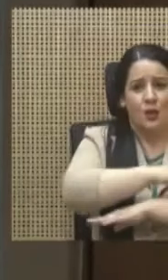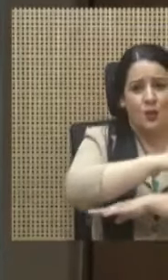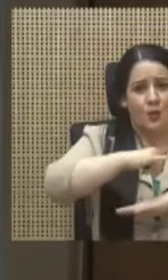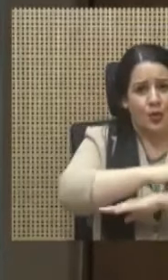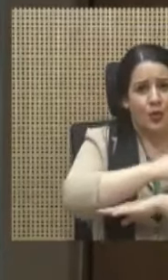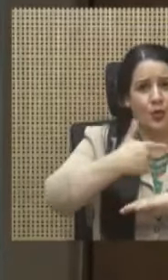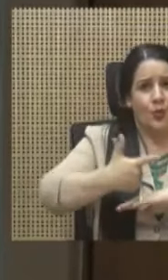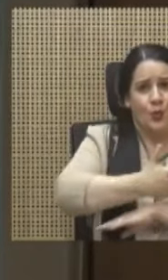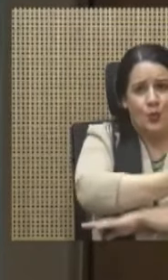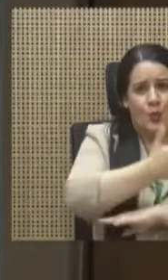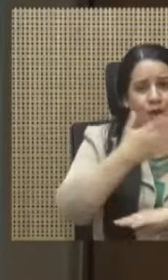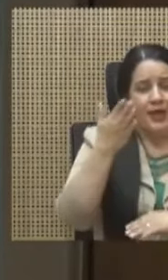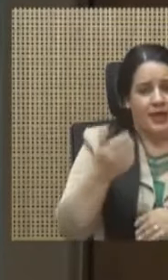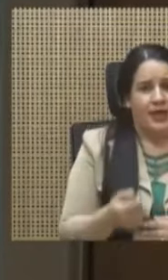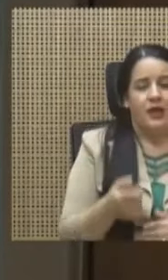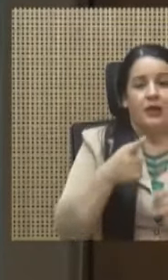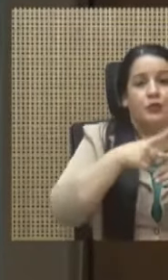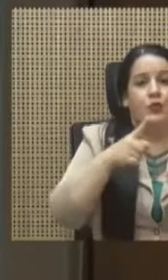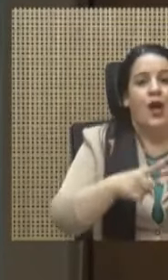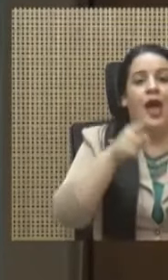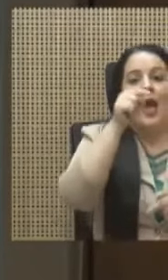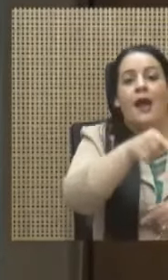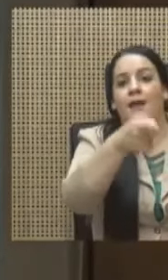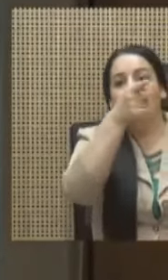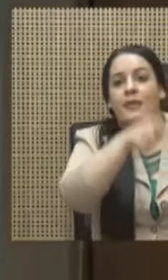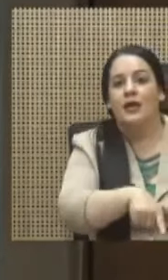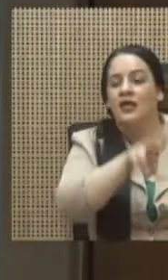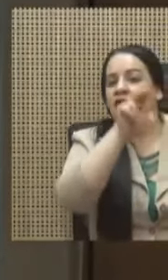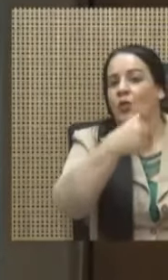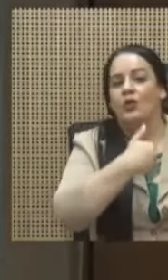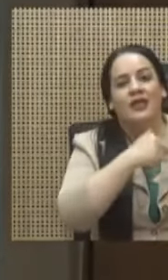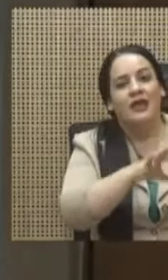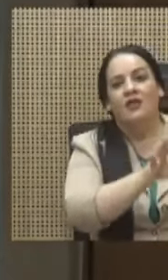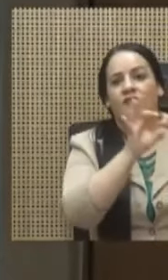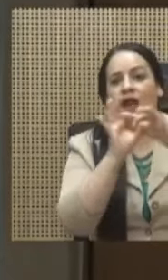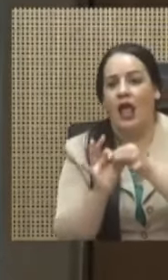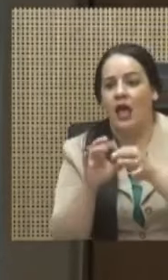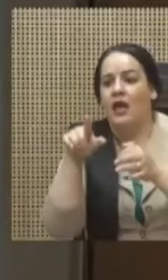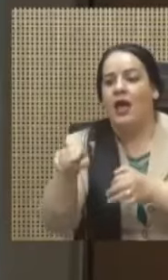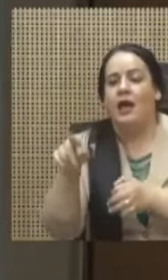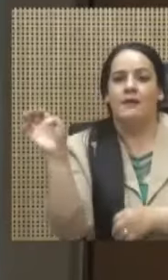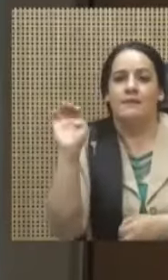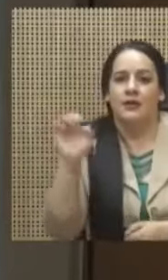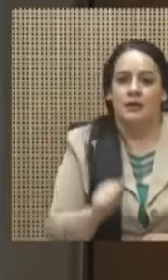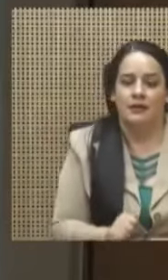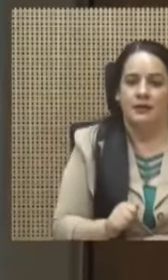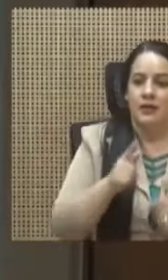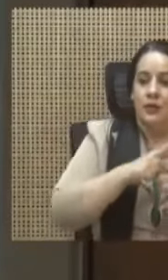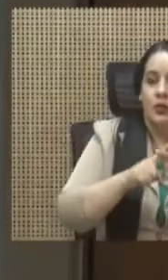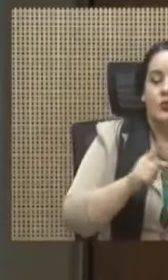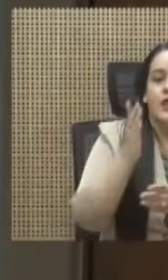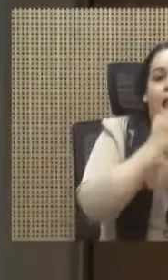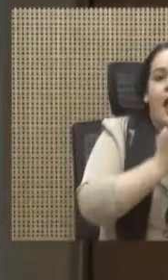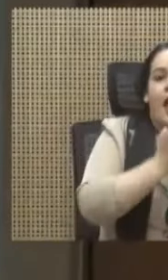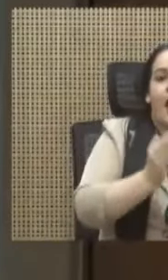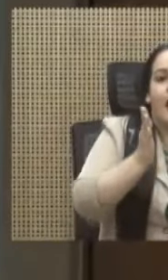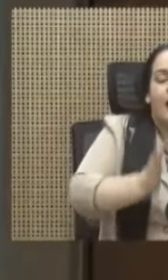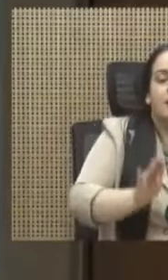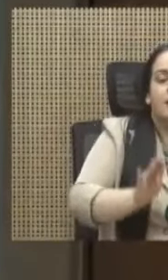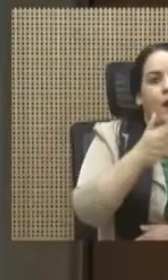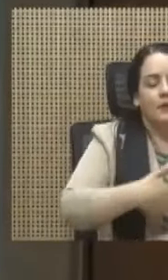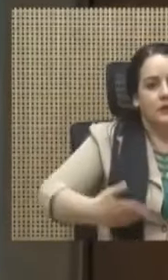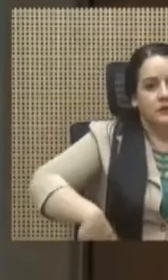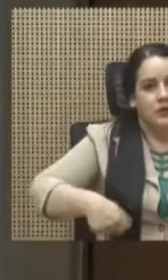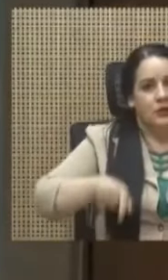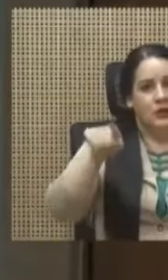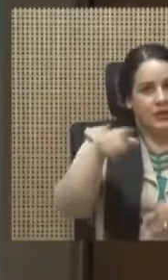duer entonces lo que pasó ahí no tenía nada que ver con esa emergencia Y entonces alguien le advirtió al presidente de que lo que había hecho era